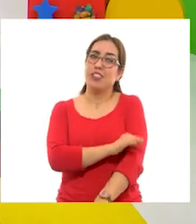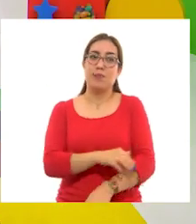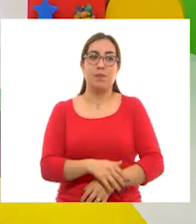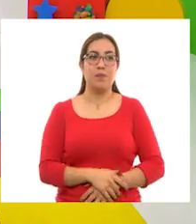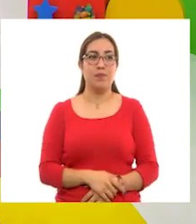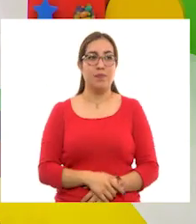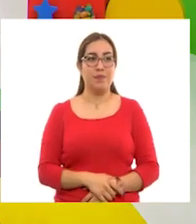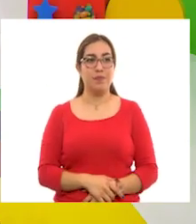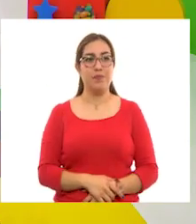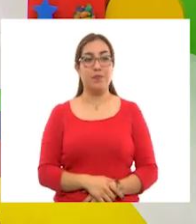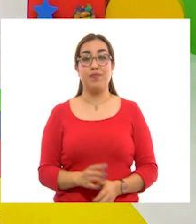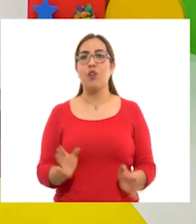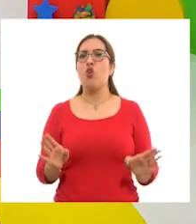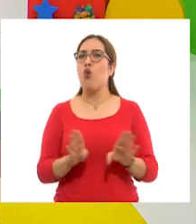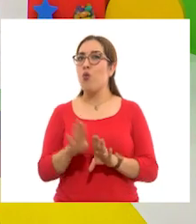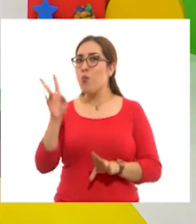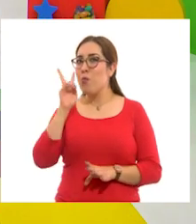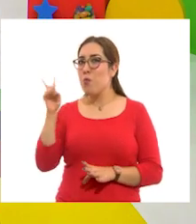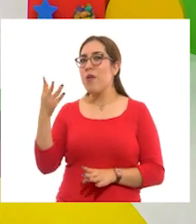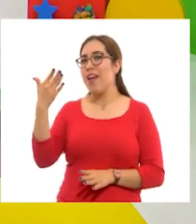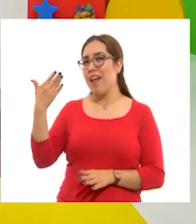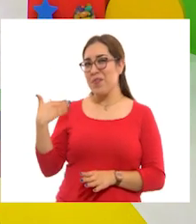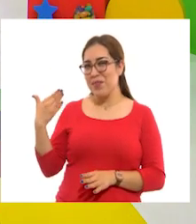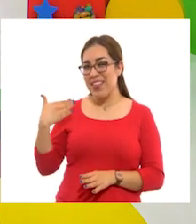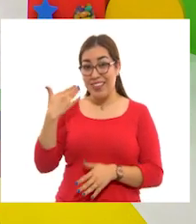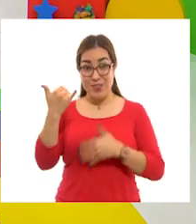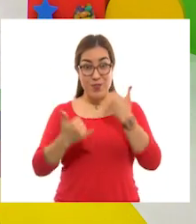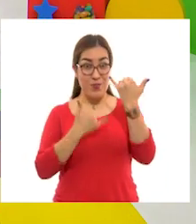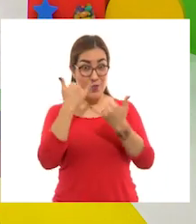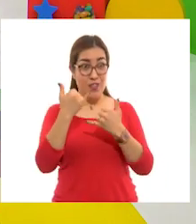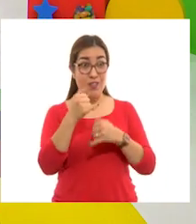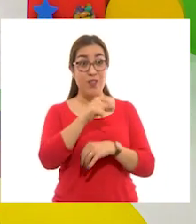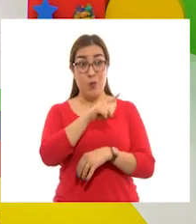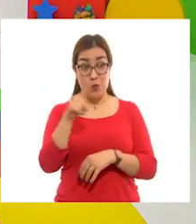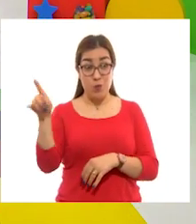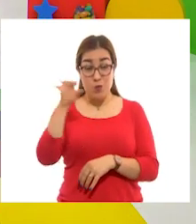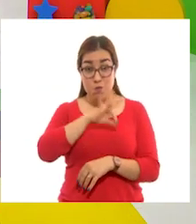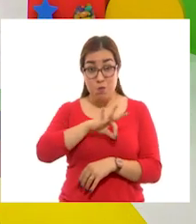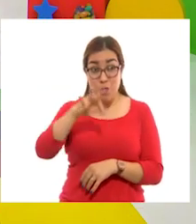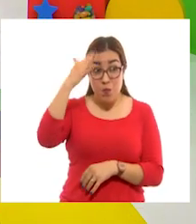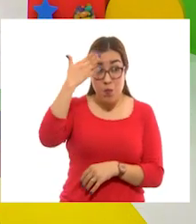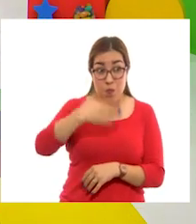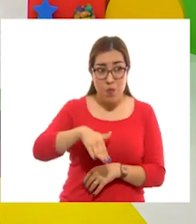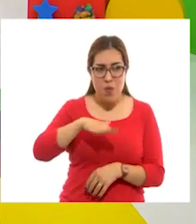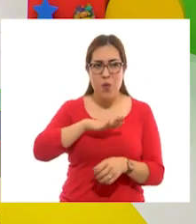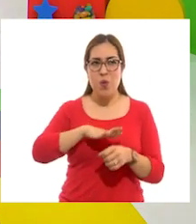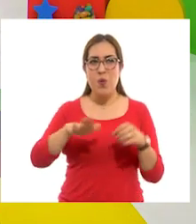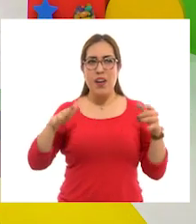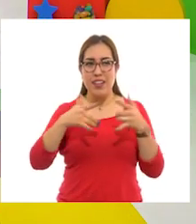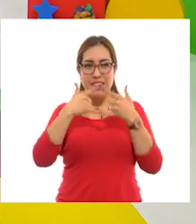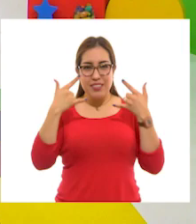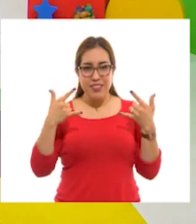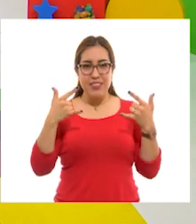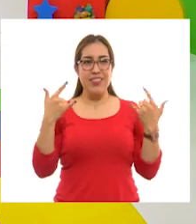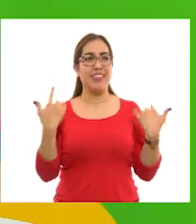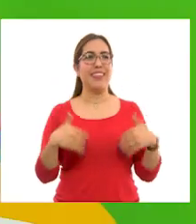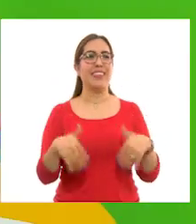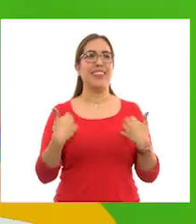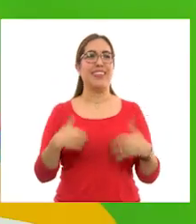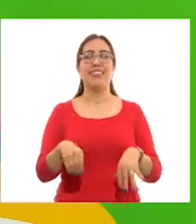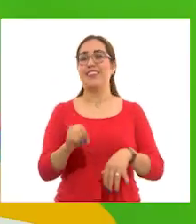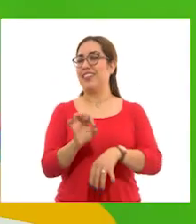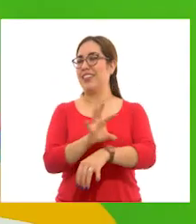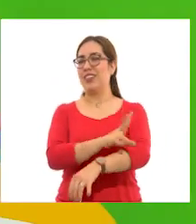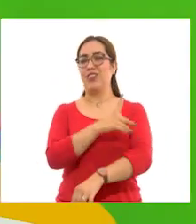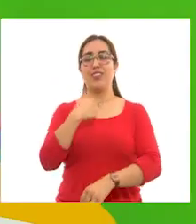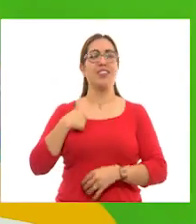¿Qué les pareció este juego? ¿Lograron también adivinar de qué cuento se trataba? ¡Uy! A mí